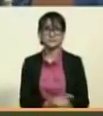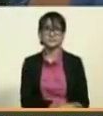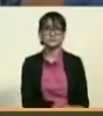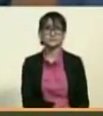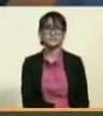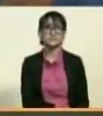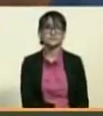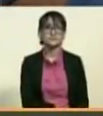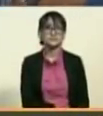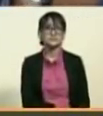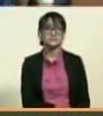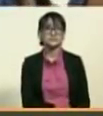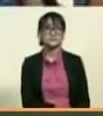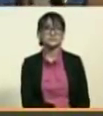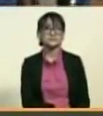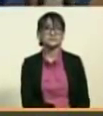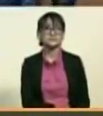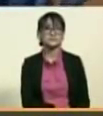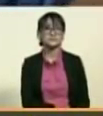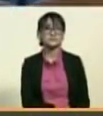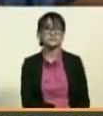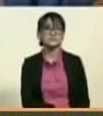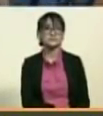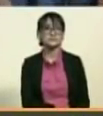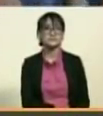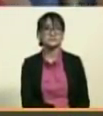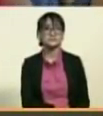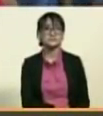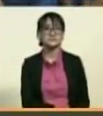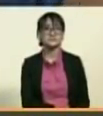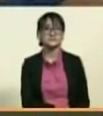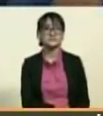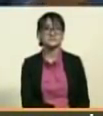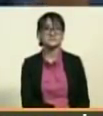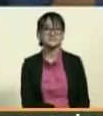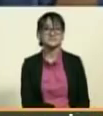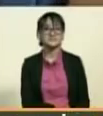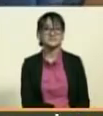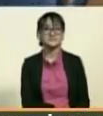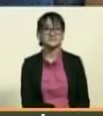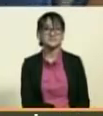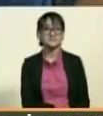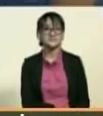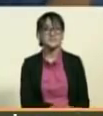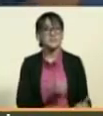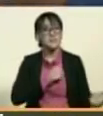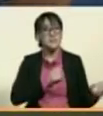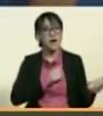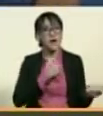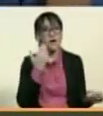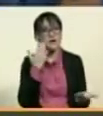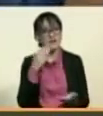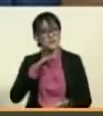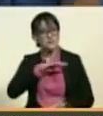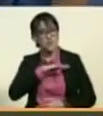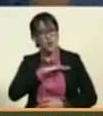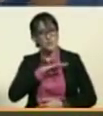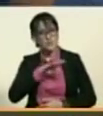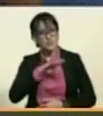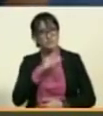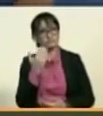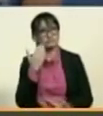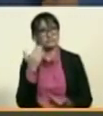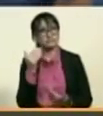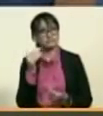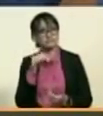que ya nosotros explicábamos. Se está realizando a continuación a través de un baile autóctono de